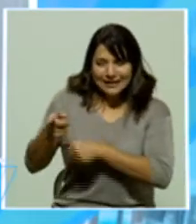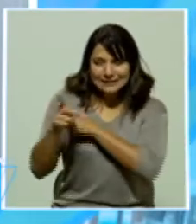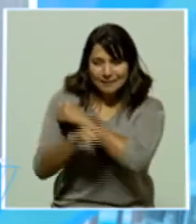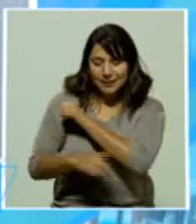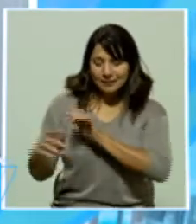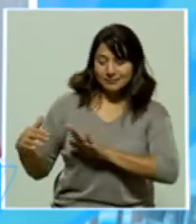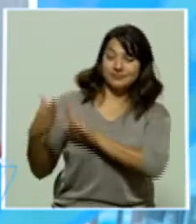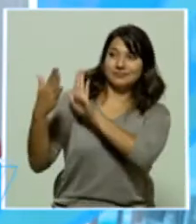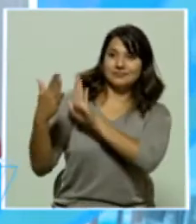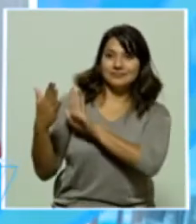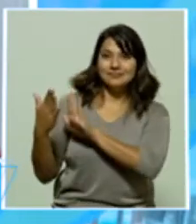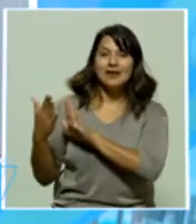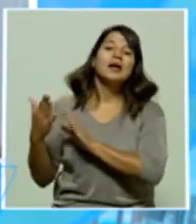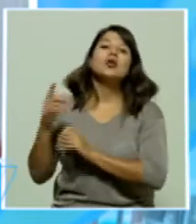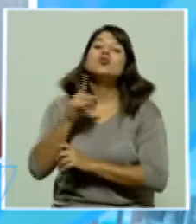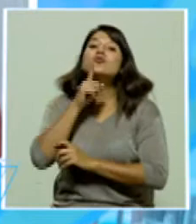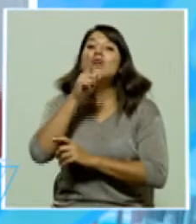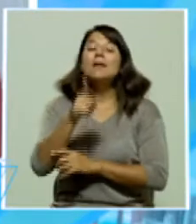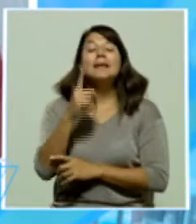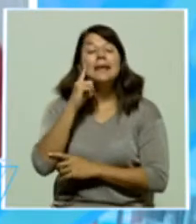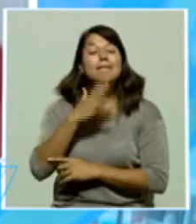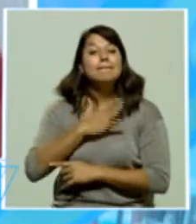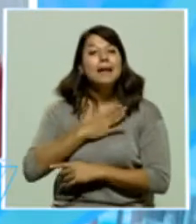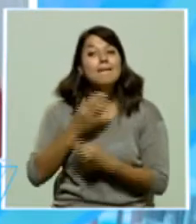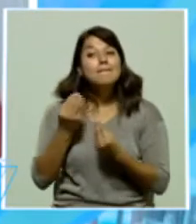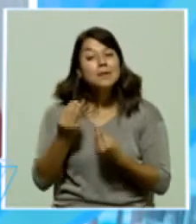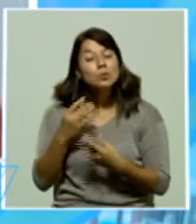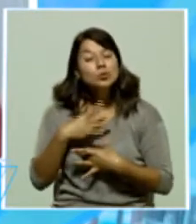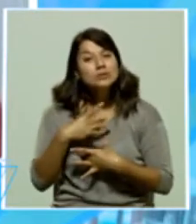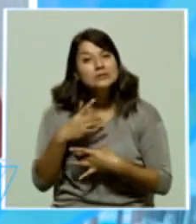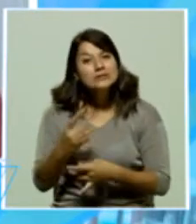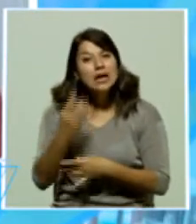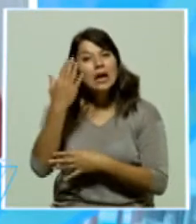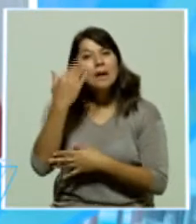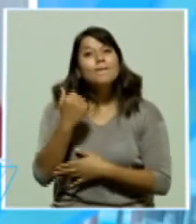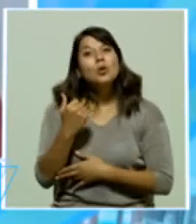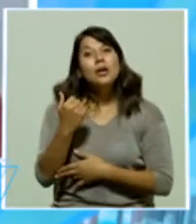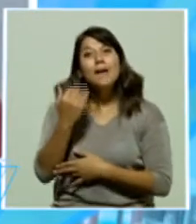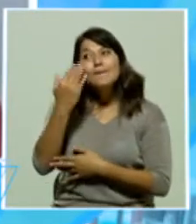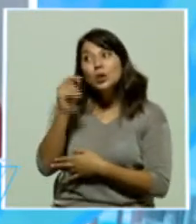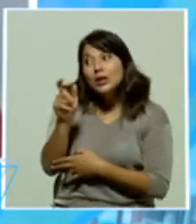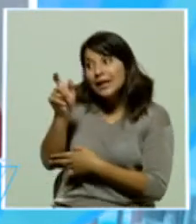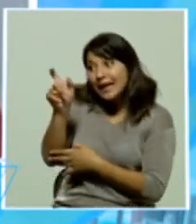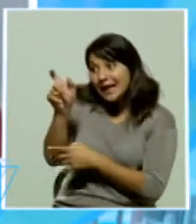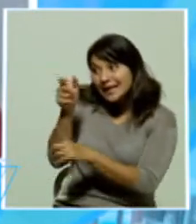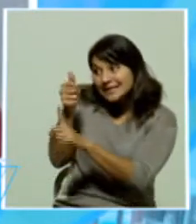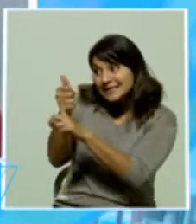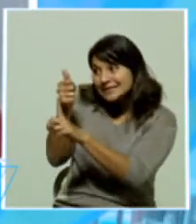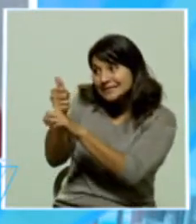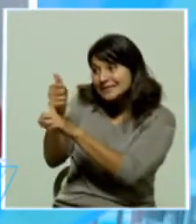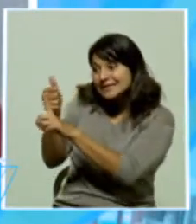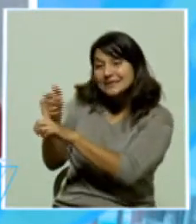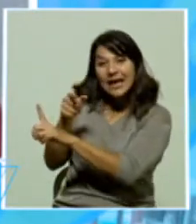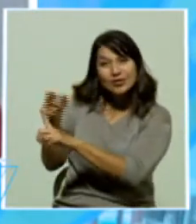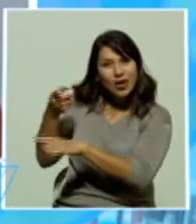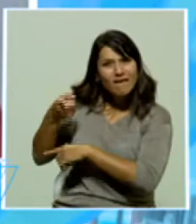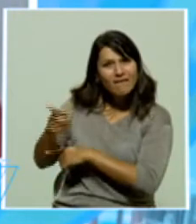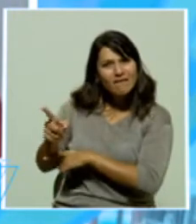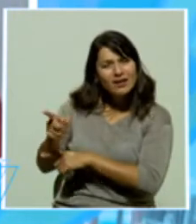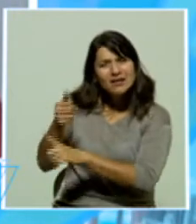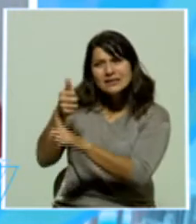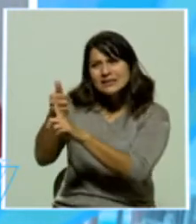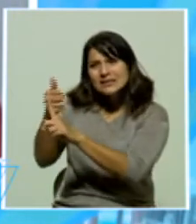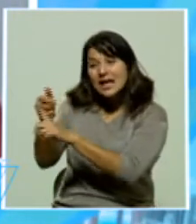realmente a mí me llama muchísimo la atención, porque son las víctimas las que